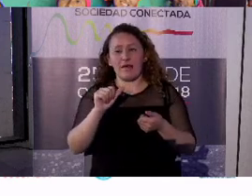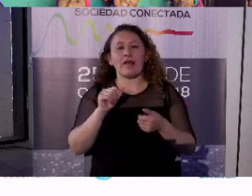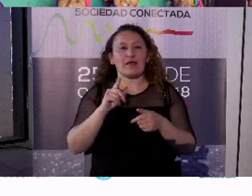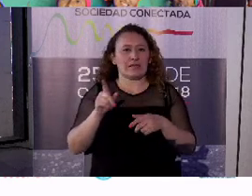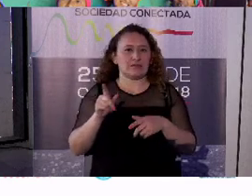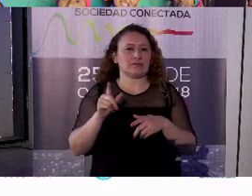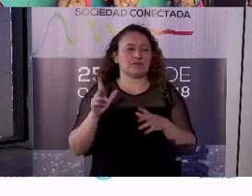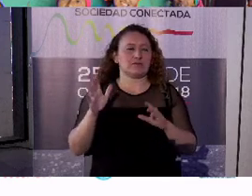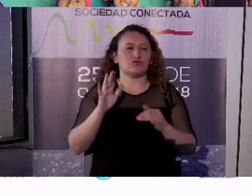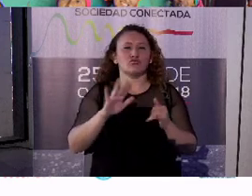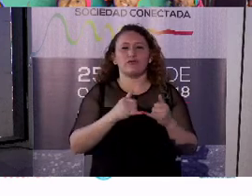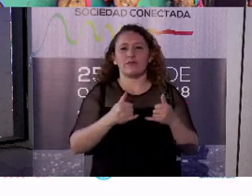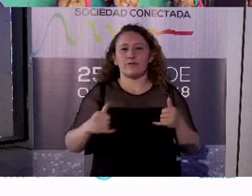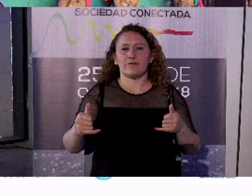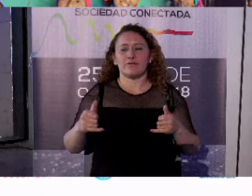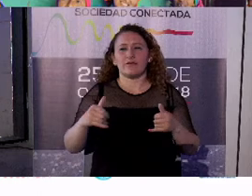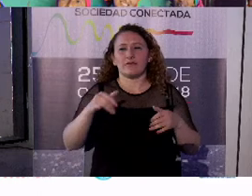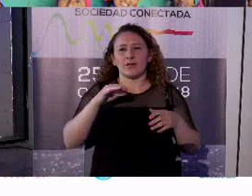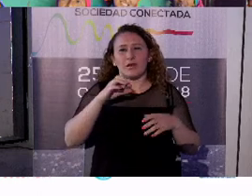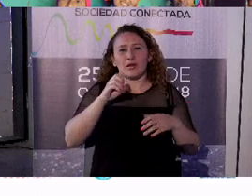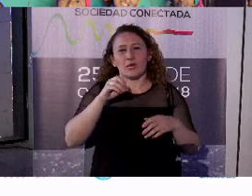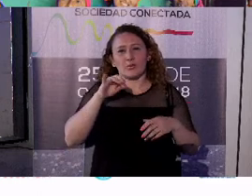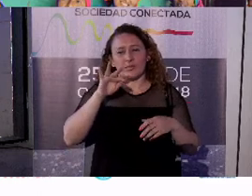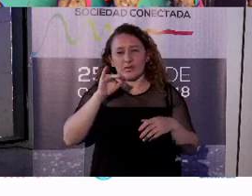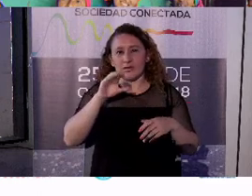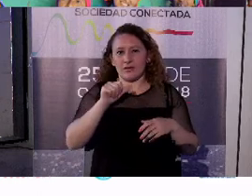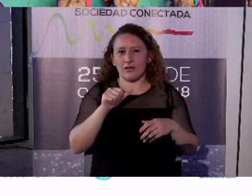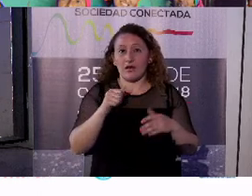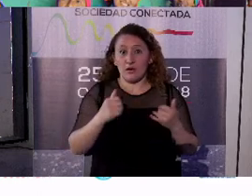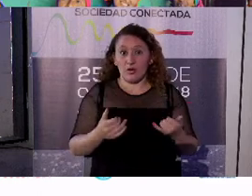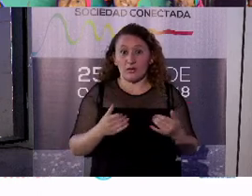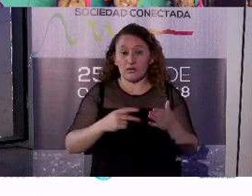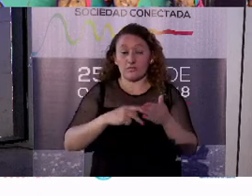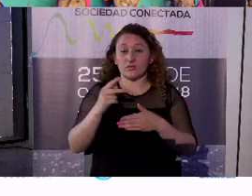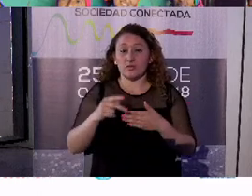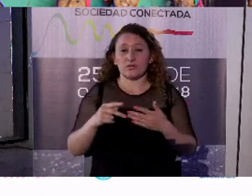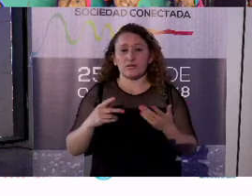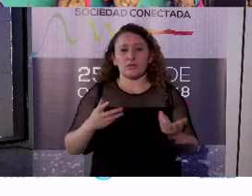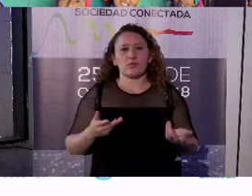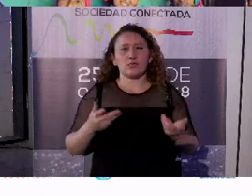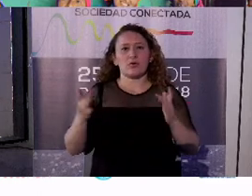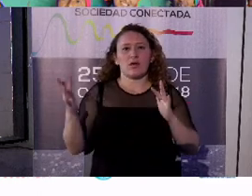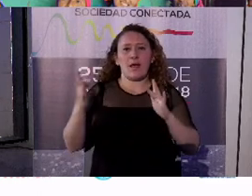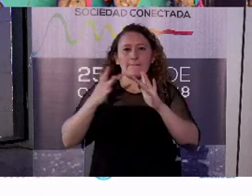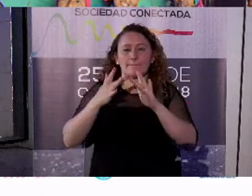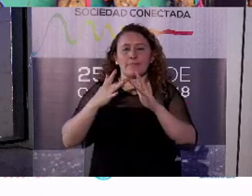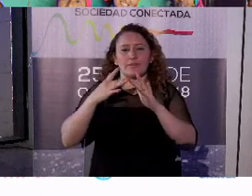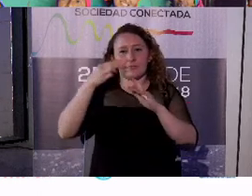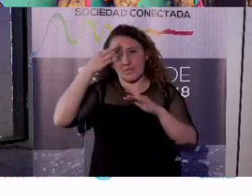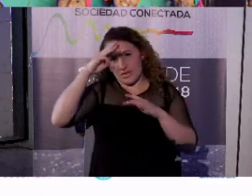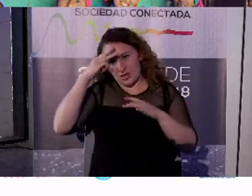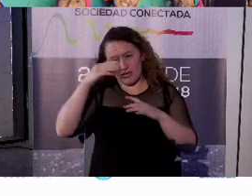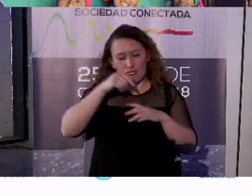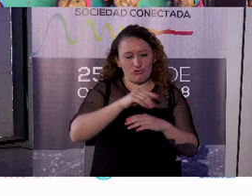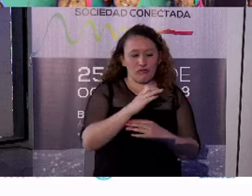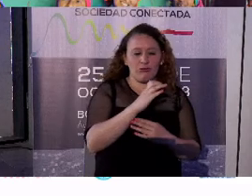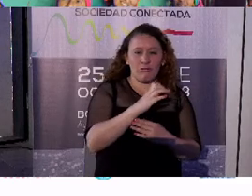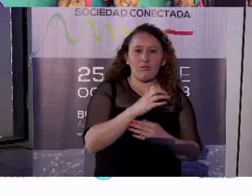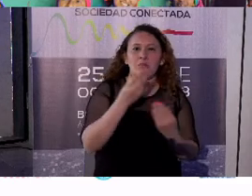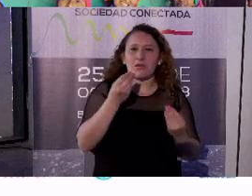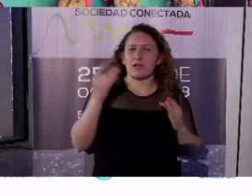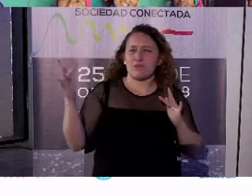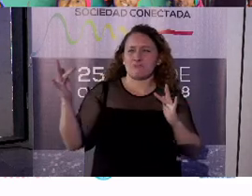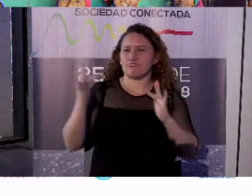se está desarrollando un proyecto con con redca que es Conectar a México y a Colombia para tener toda la